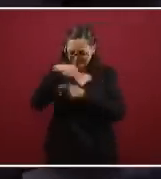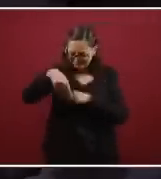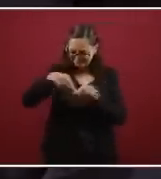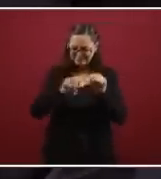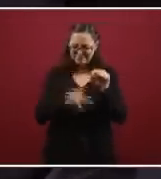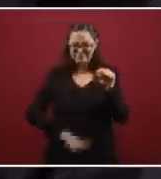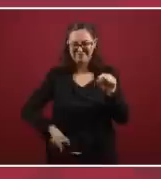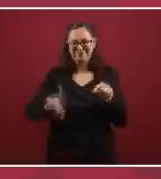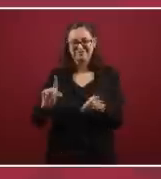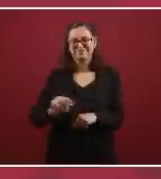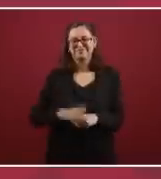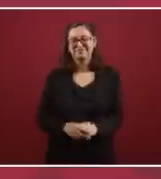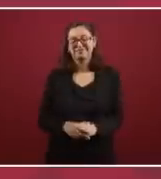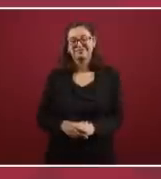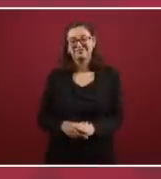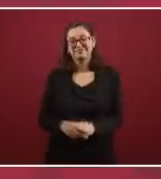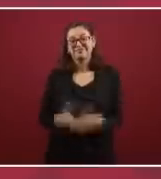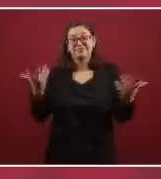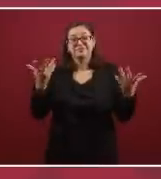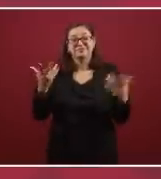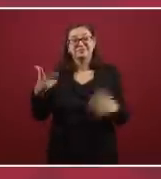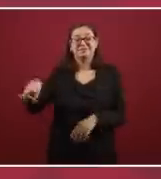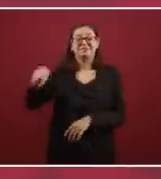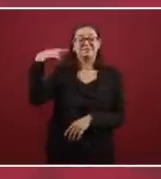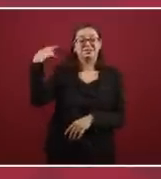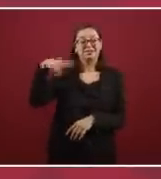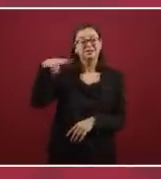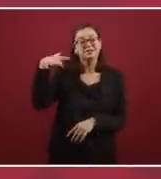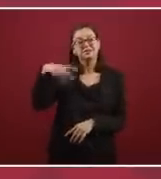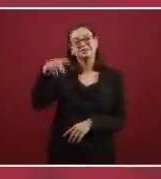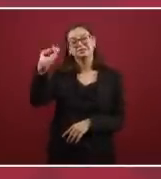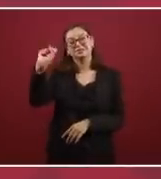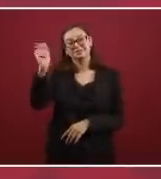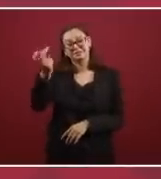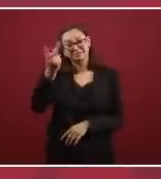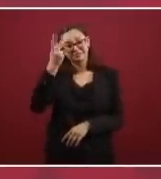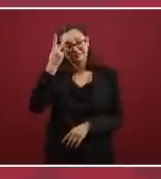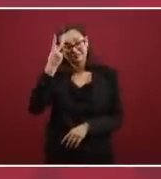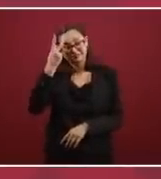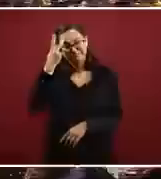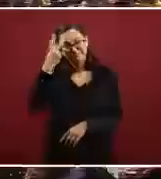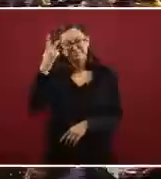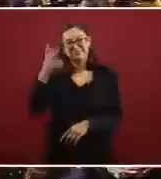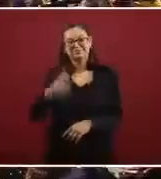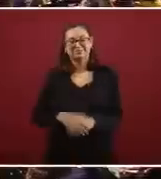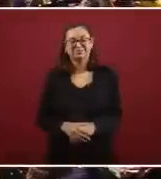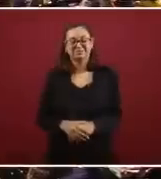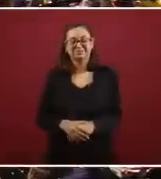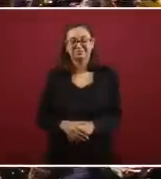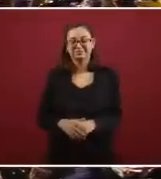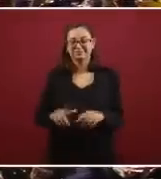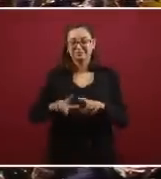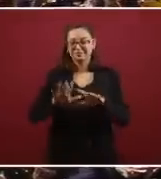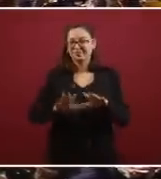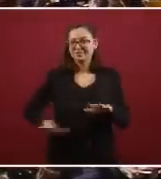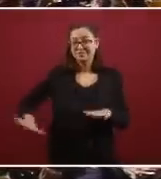San Luis Potosí, la Huasteca,